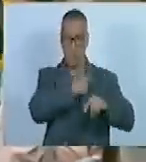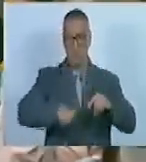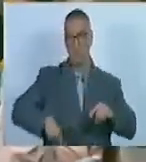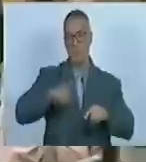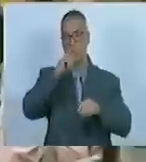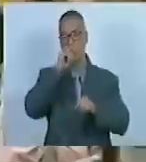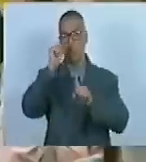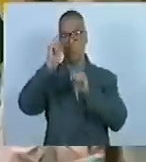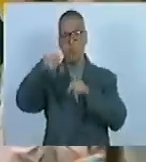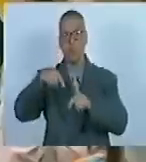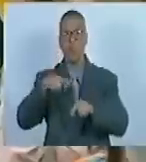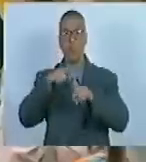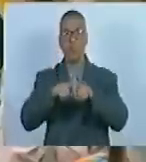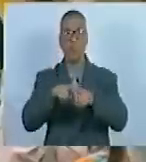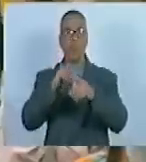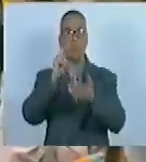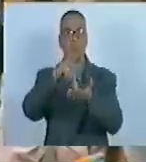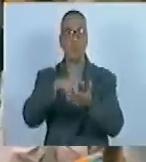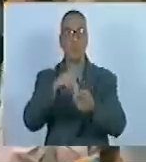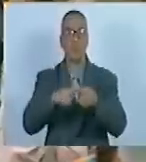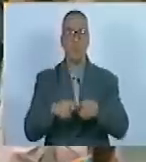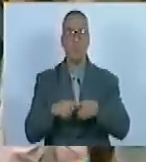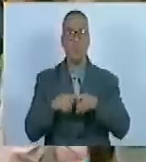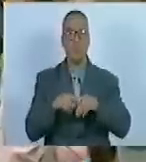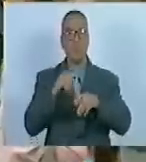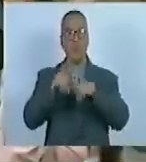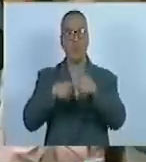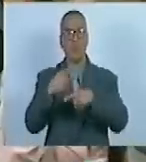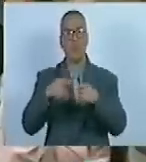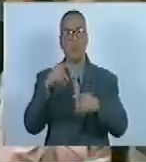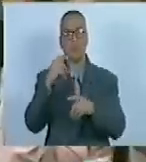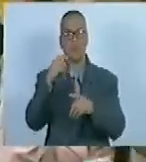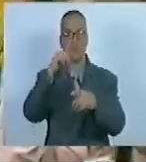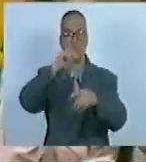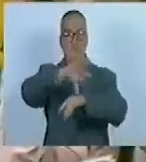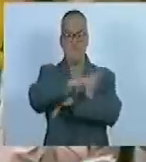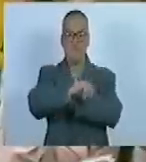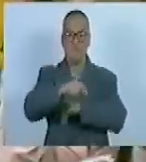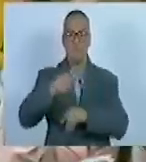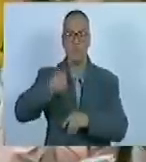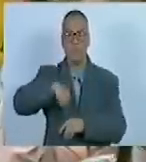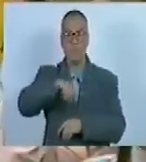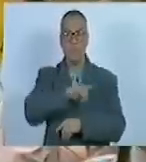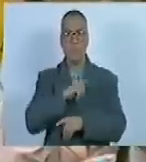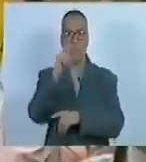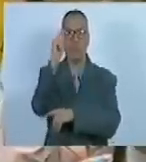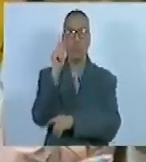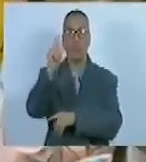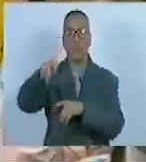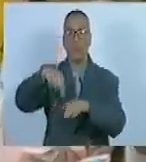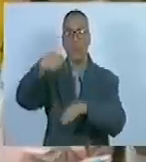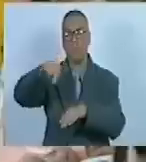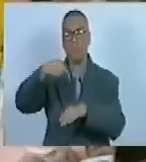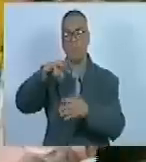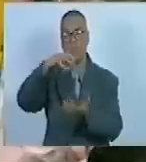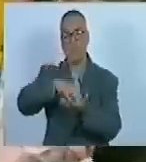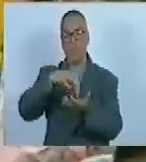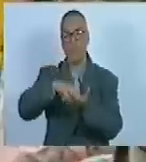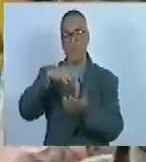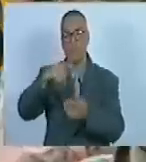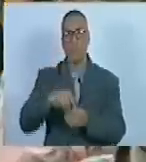Maduro, todos esos actos que le hacen apología a ese delito. Nosotros desde el Parlamento Nacional